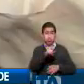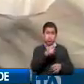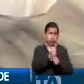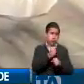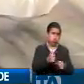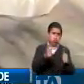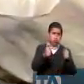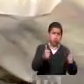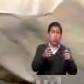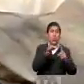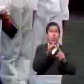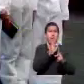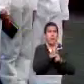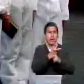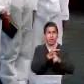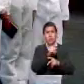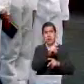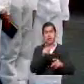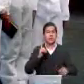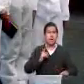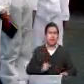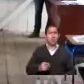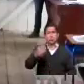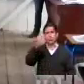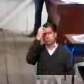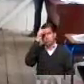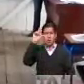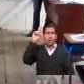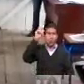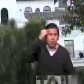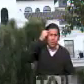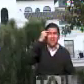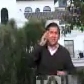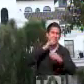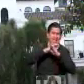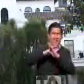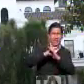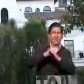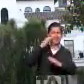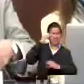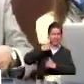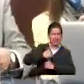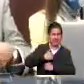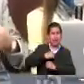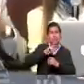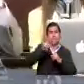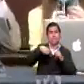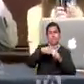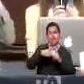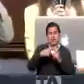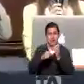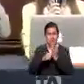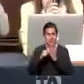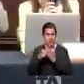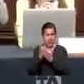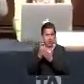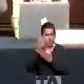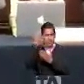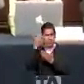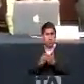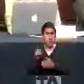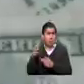trabajadores denominados de primera línea: Salud, Educación, Gobierno y Defensa, más el ministro de Economía y Finanzas,